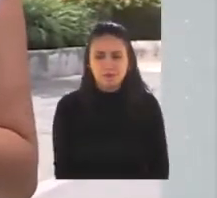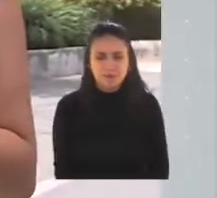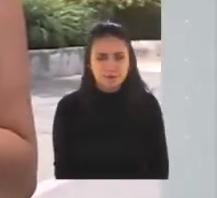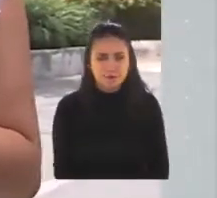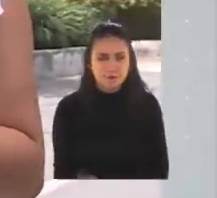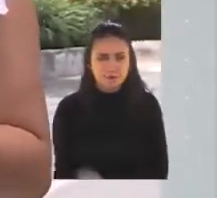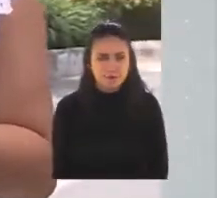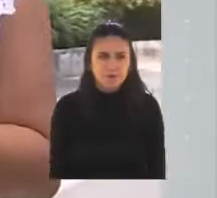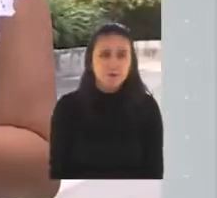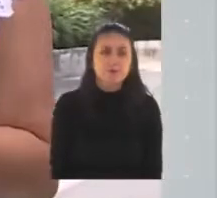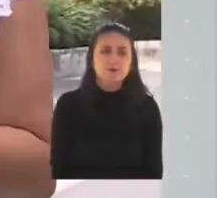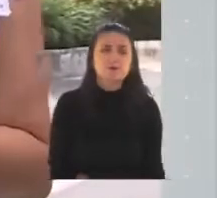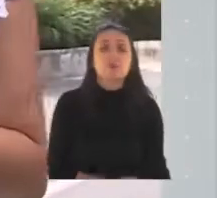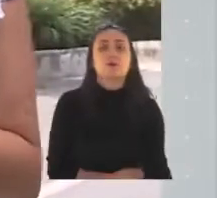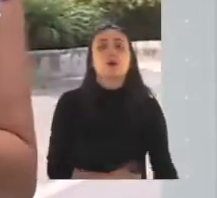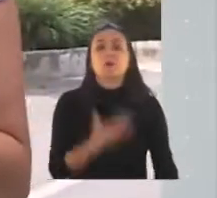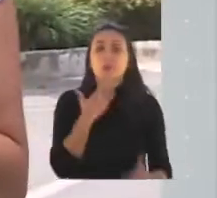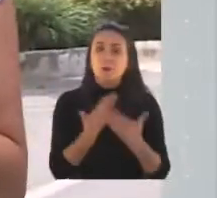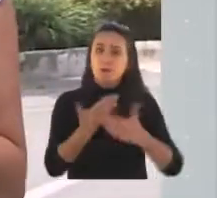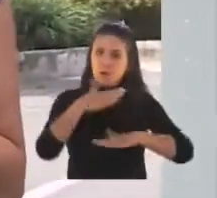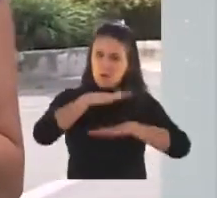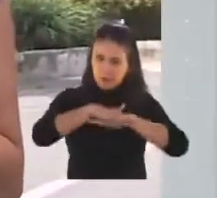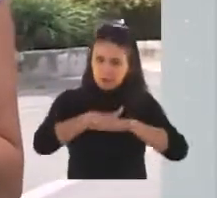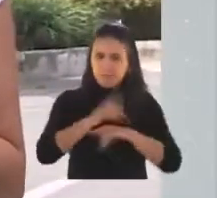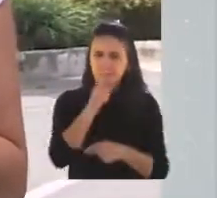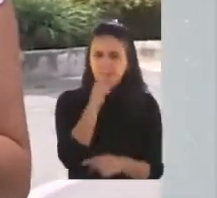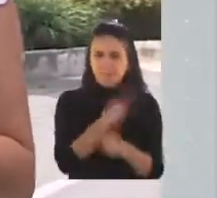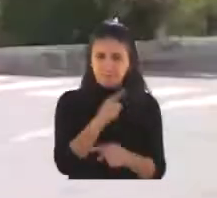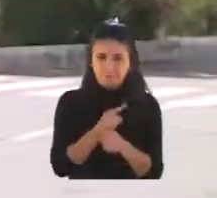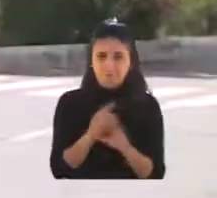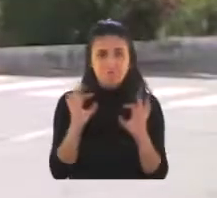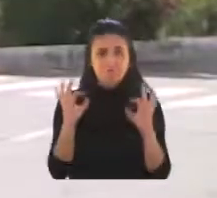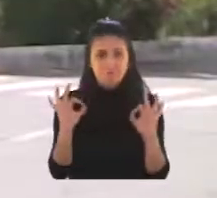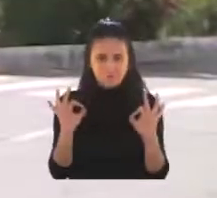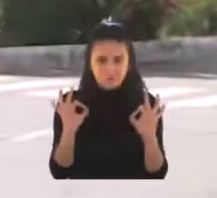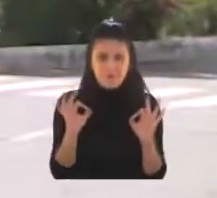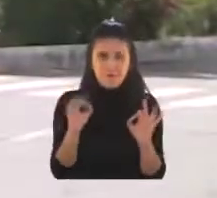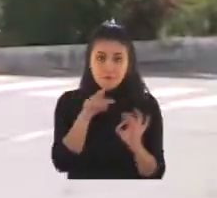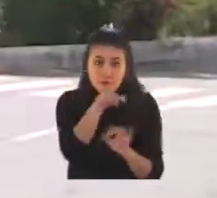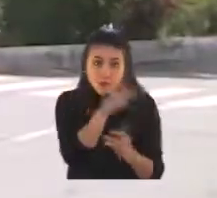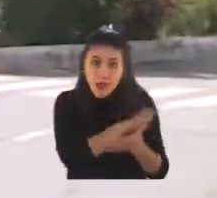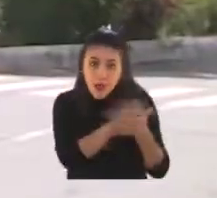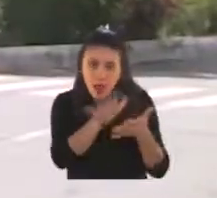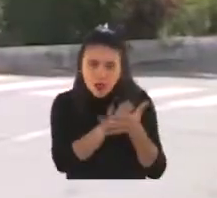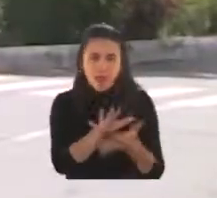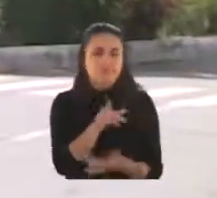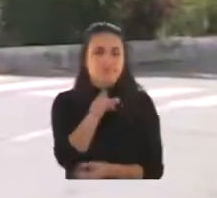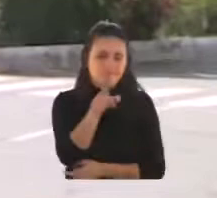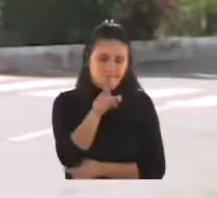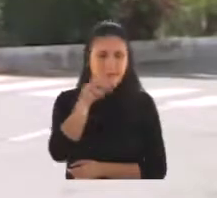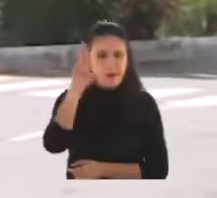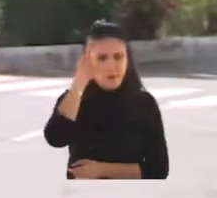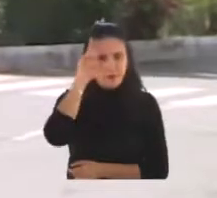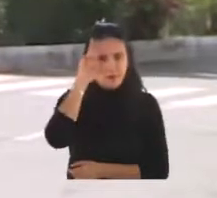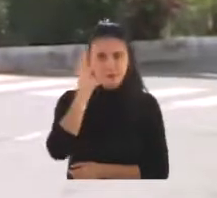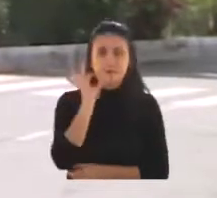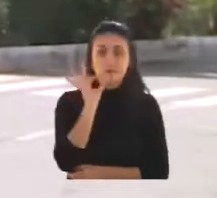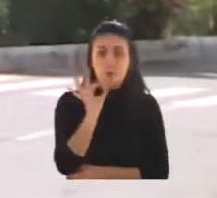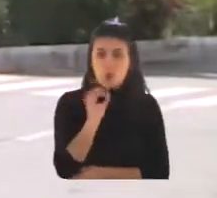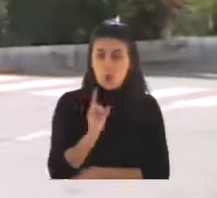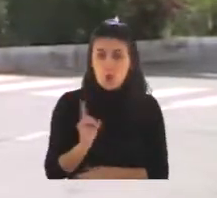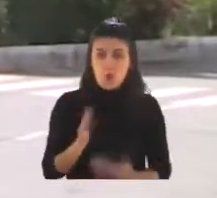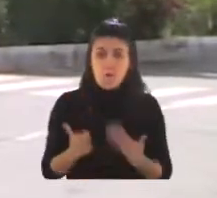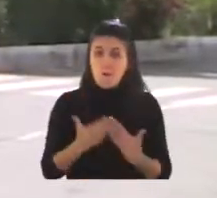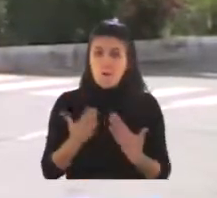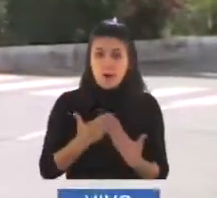los televidentes buenas tardes pues mire me fue muy bien pero como ustedes es exactamente lo estaban explicando no es una tarea